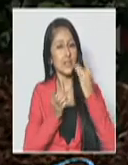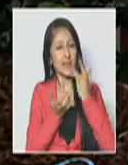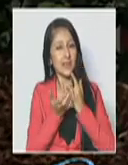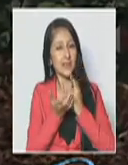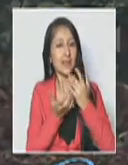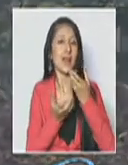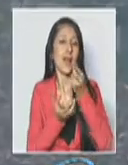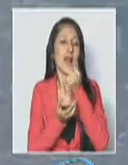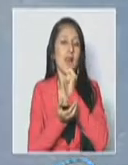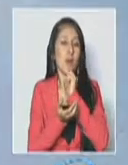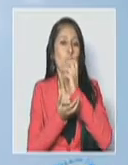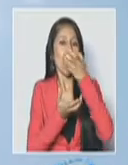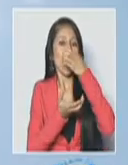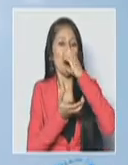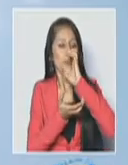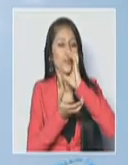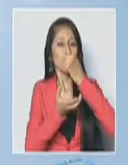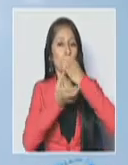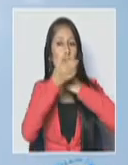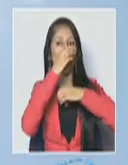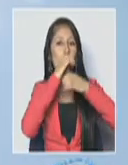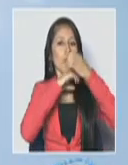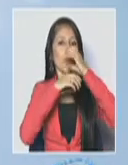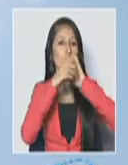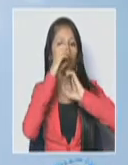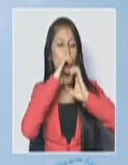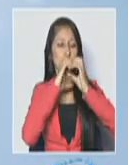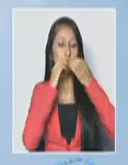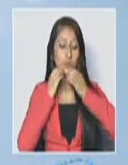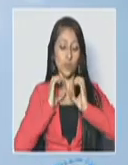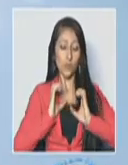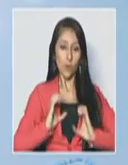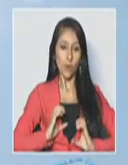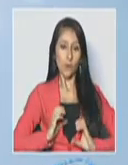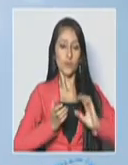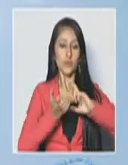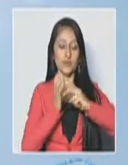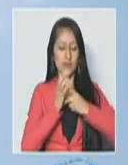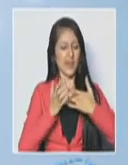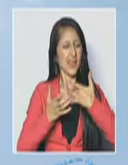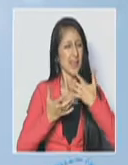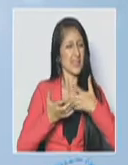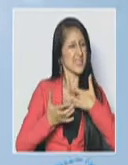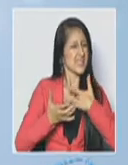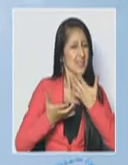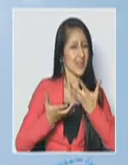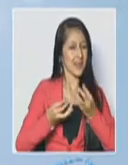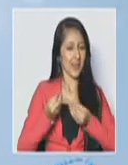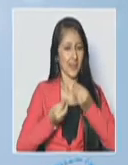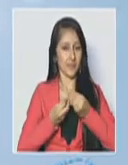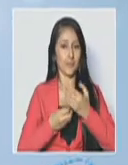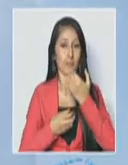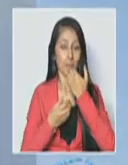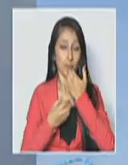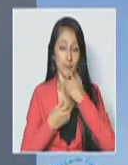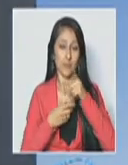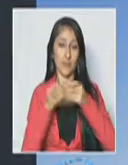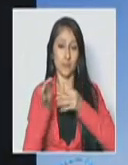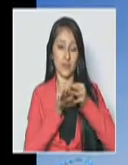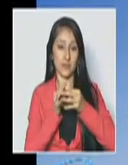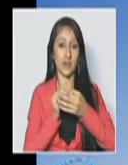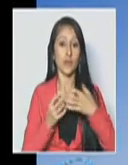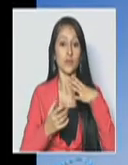hidratar es líquido para que el cuerpo nos manifieste que lo que está haciendo el 70 por ciento